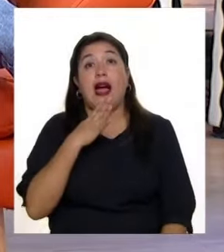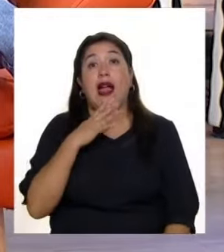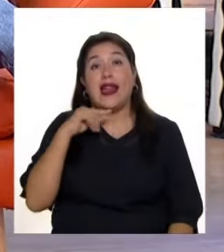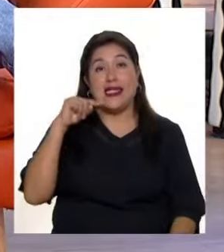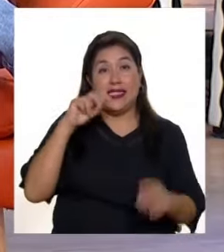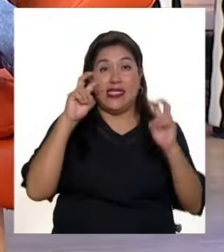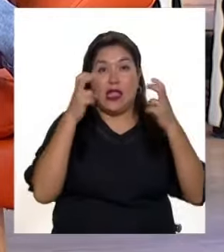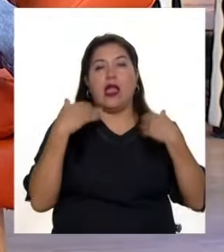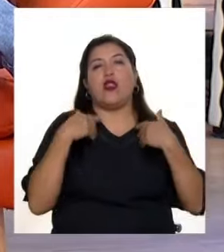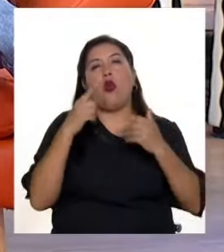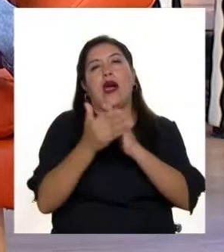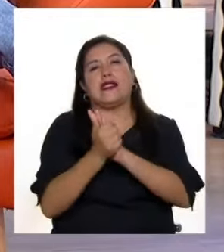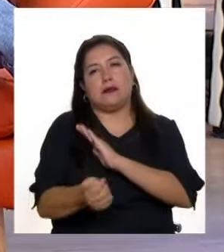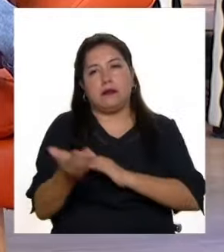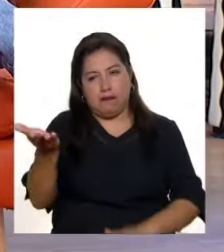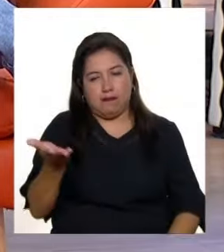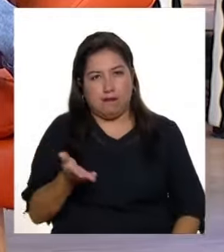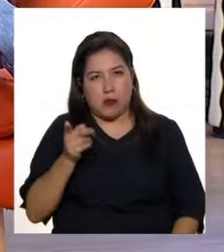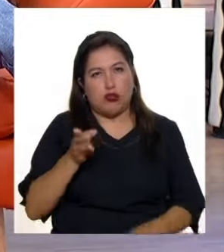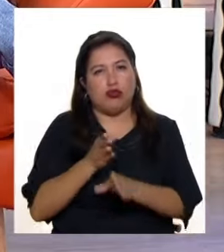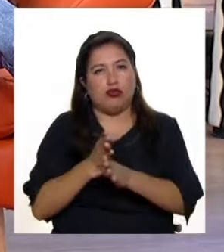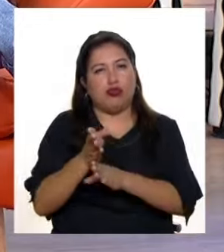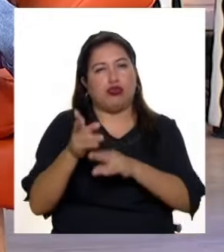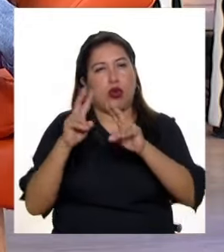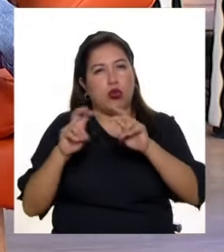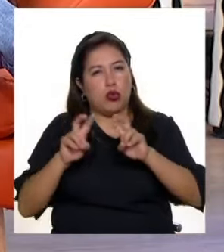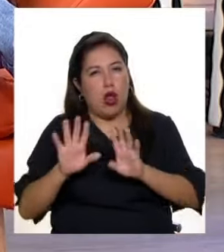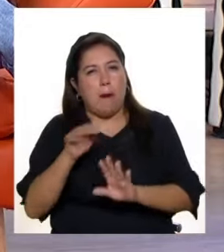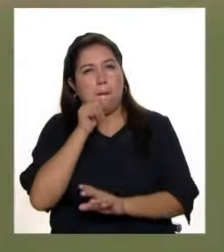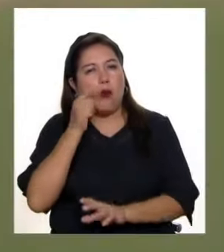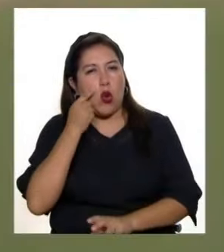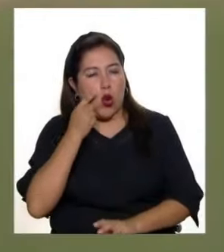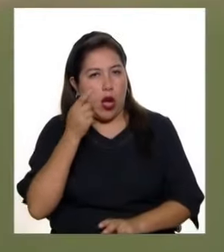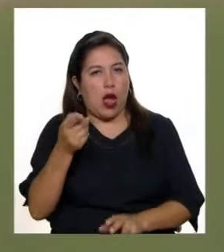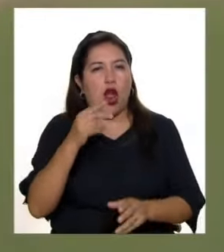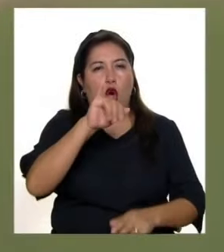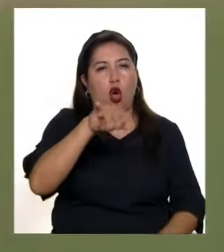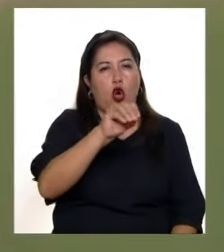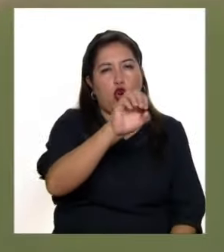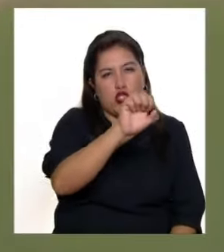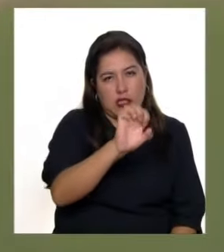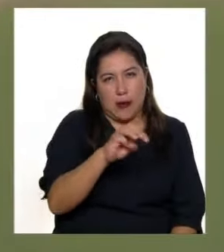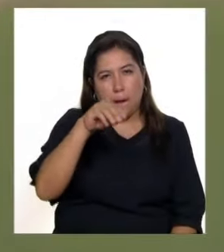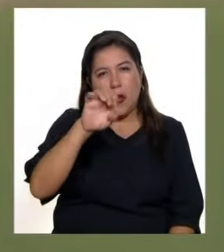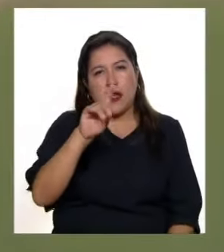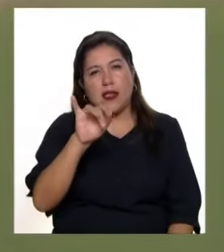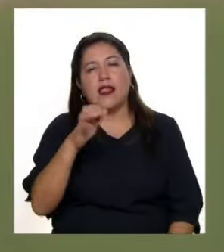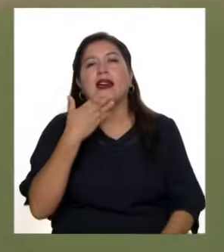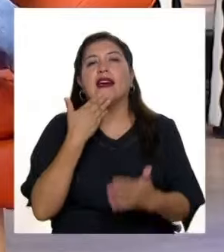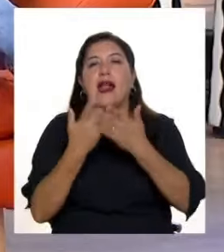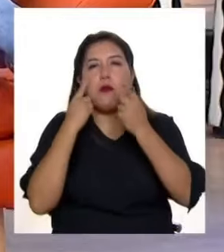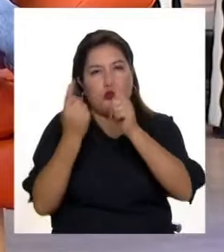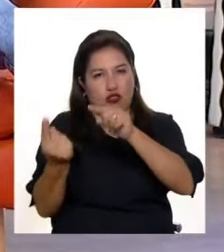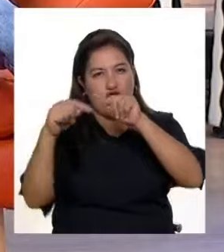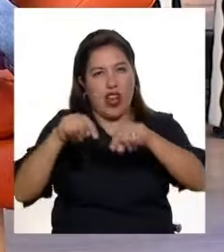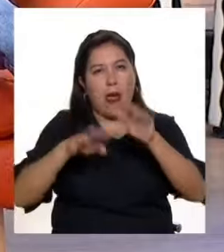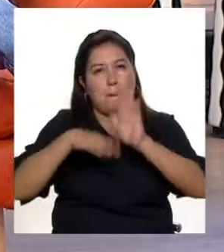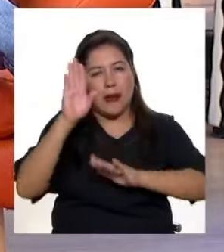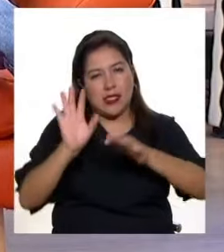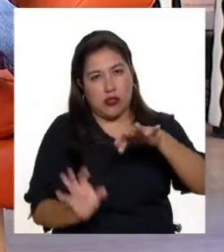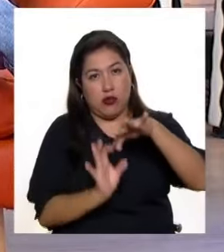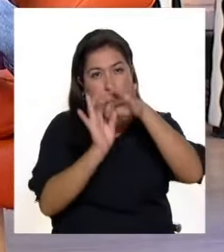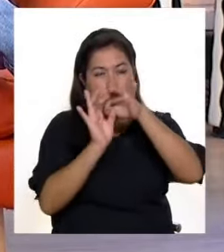experto, a un especialista, urólogo, el doctor José Medina, a quien le agradecemos la gentileza de estar nuevamente con nosotros aquí en Más Conectados, para llevarle